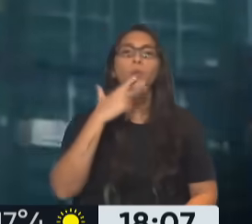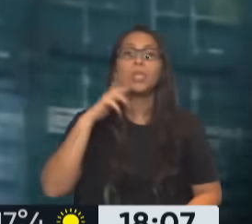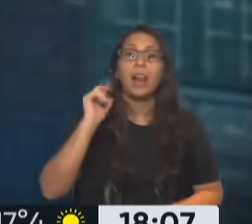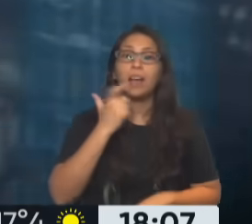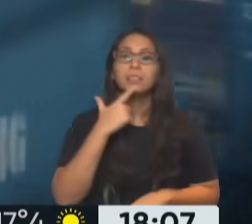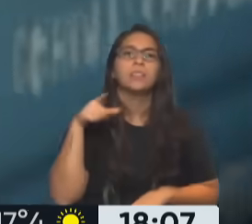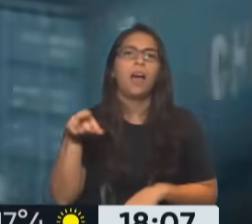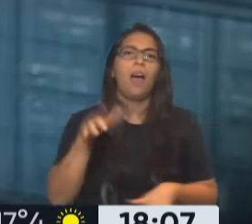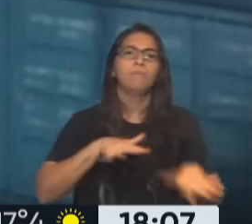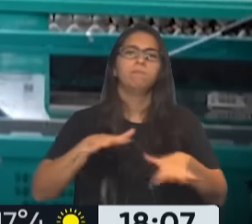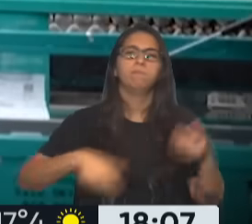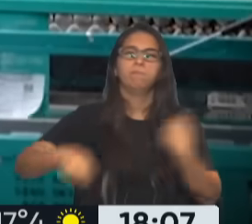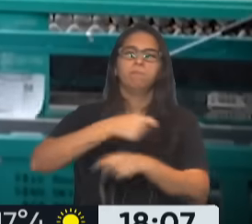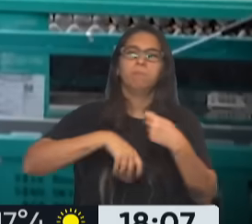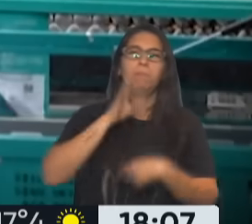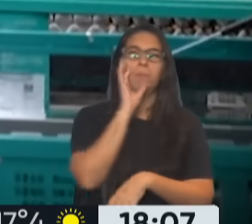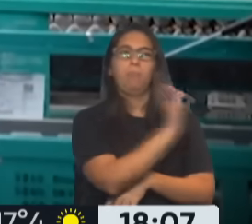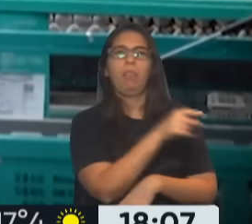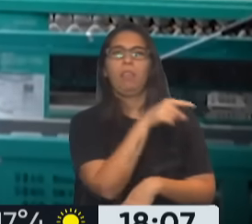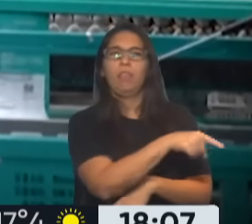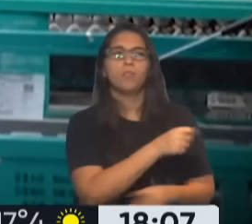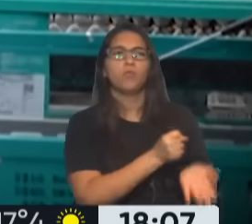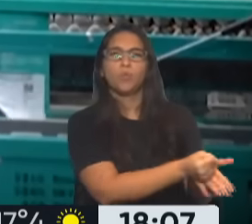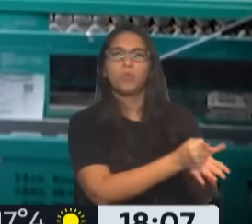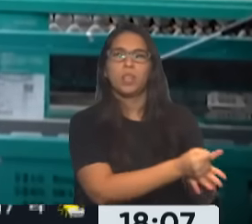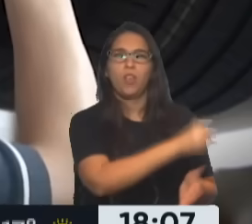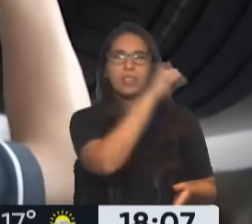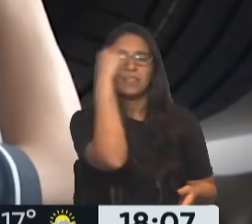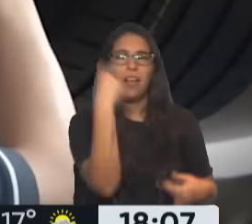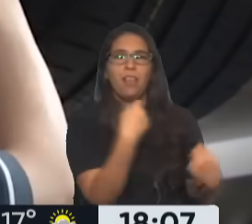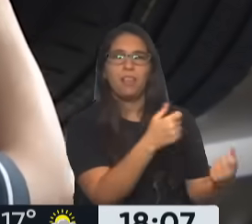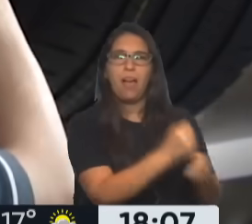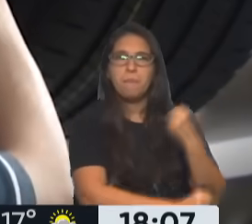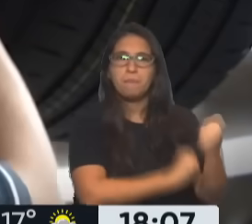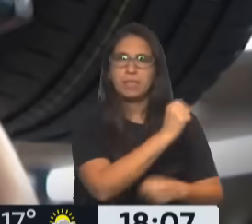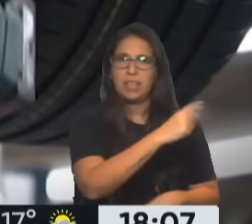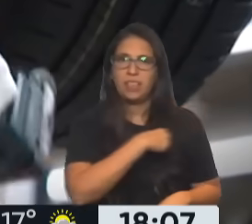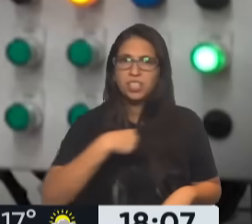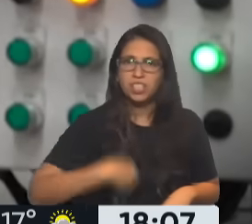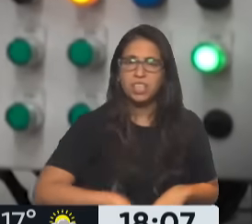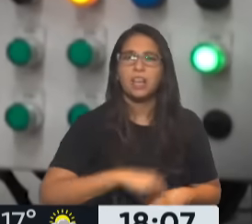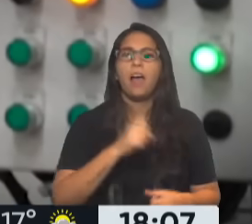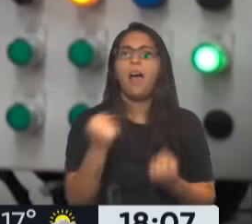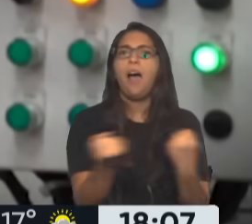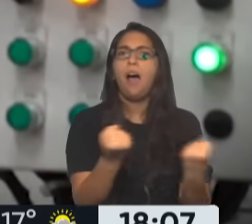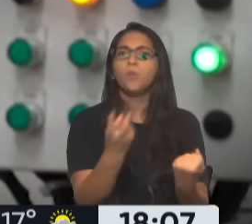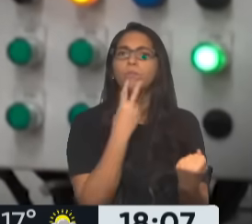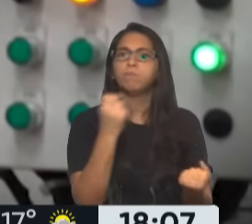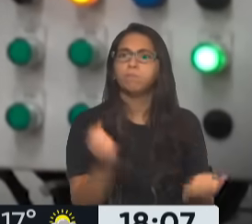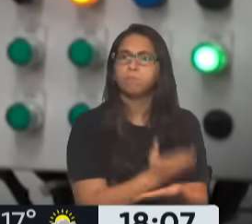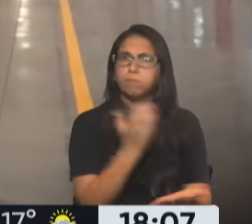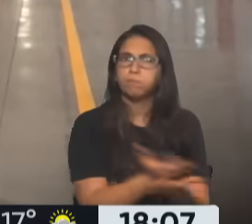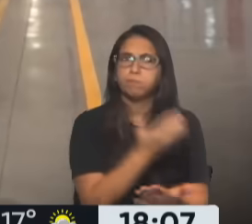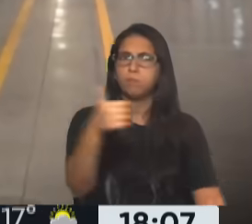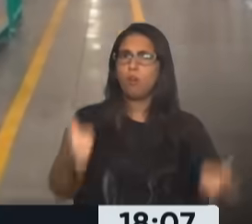algunas prácticas comerciales de Beijing, como los subsidios estatales a empresas chinas, en particular a las fabricantes de vehículos eléctricos que compiten